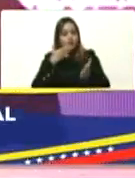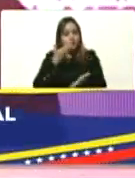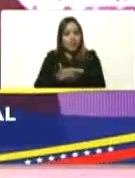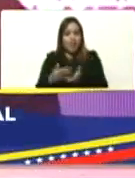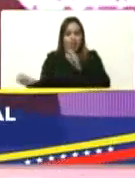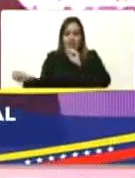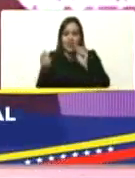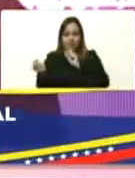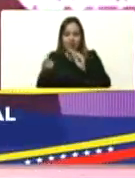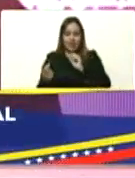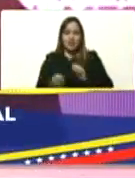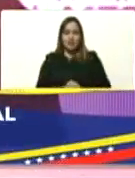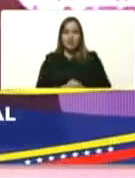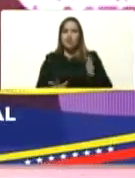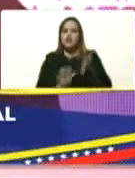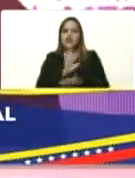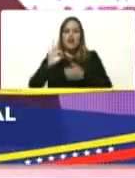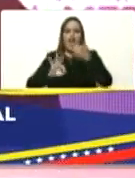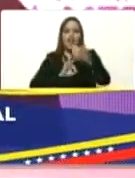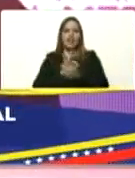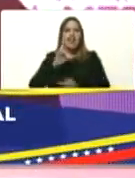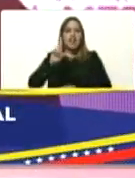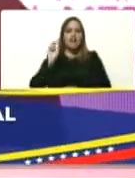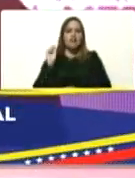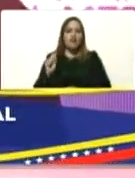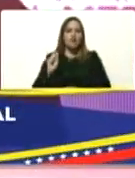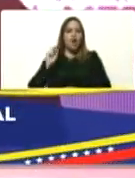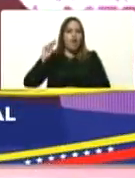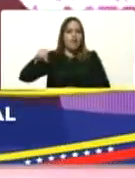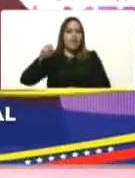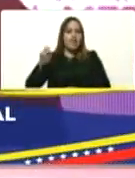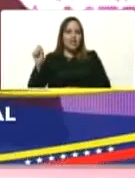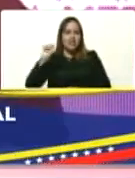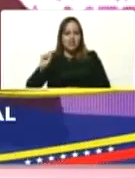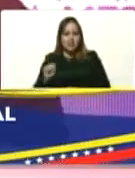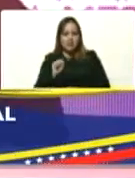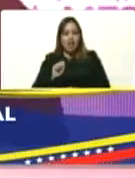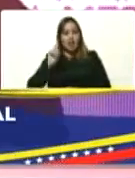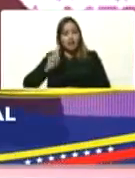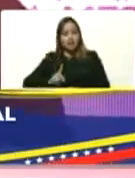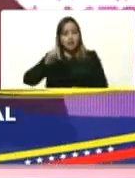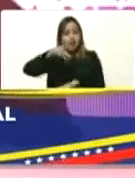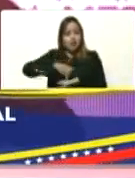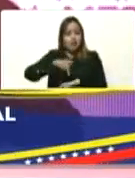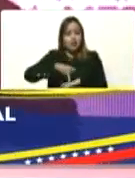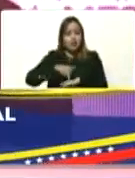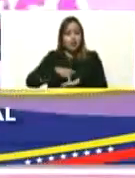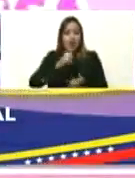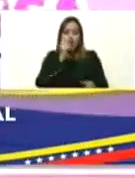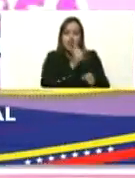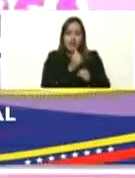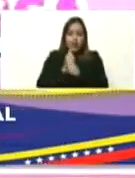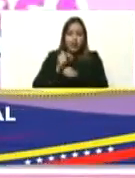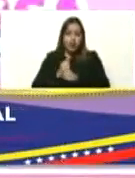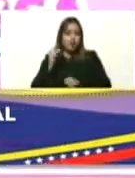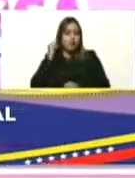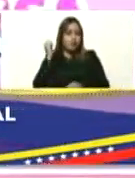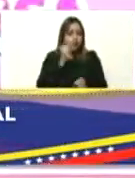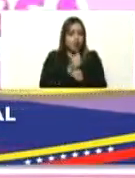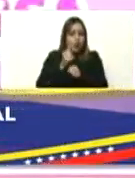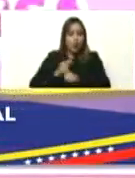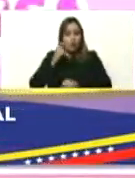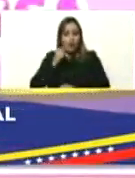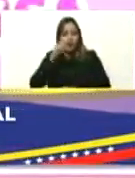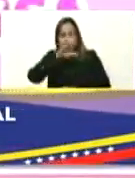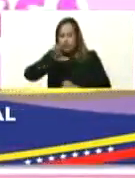debate sobre las 3R.net, con la participación de los trabajadores y trabajadoras de